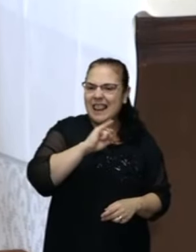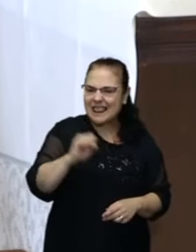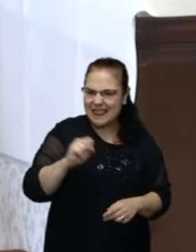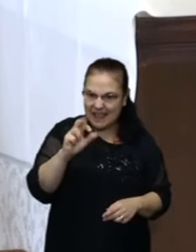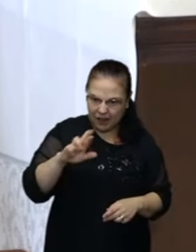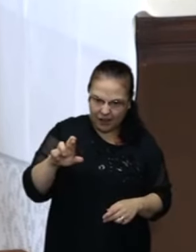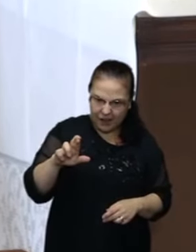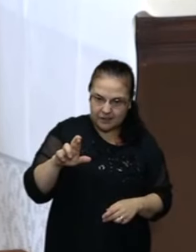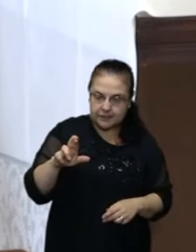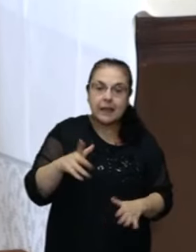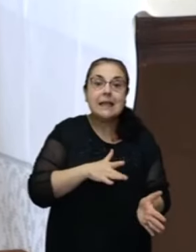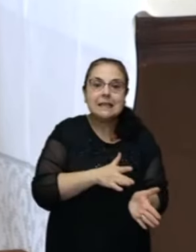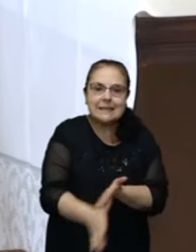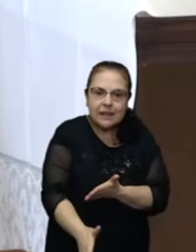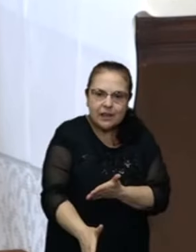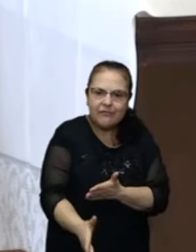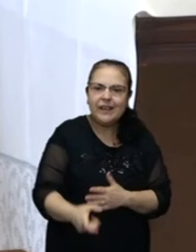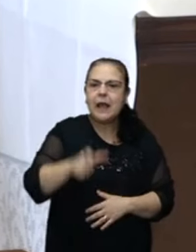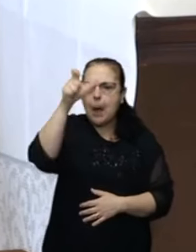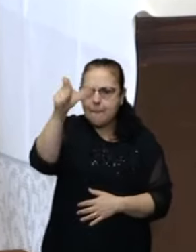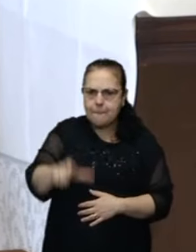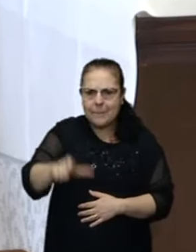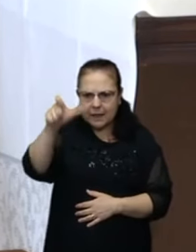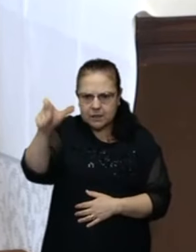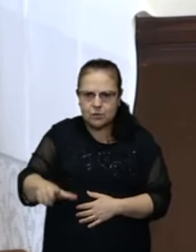Testamento era persona consagrada.